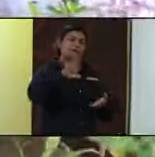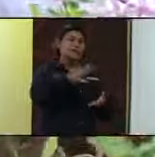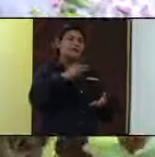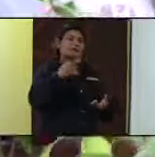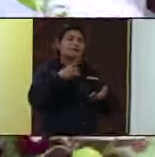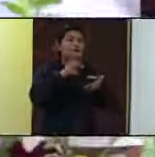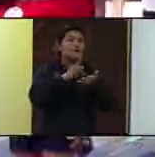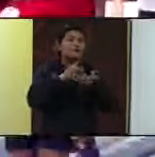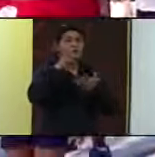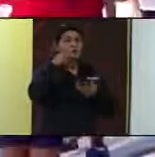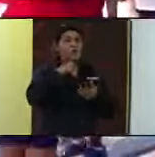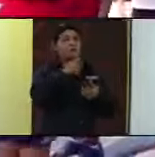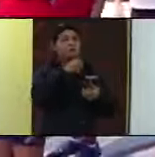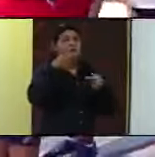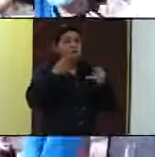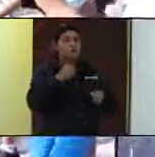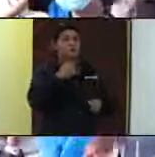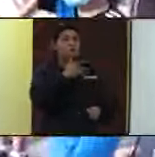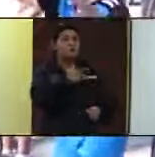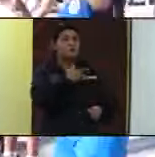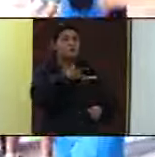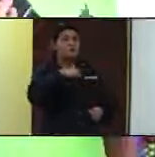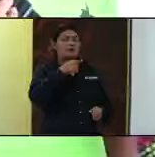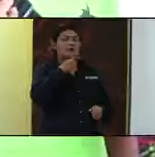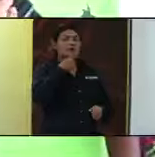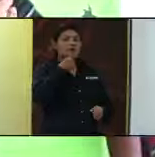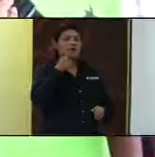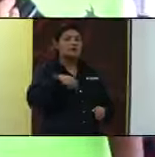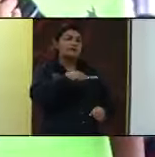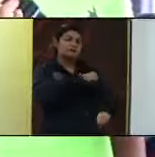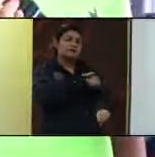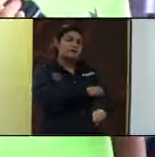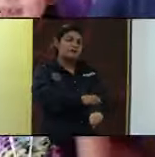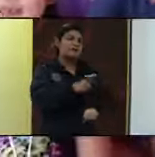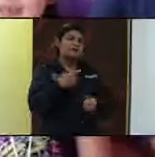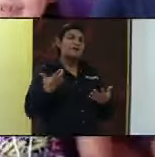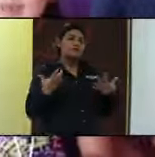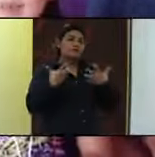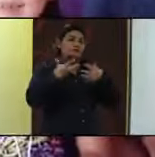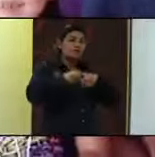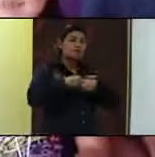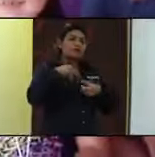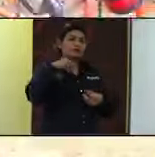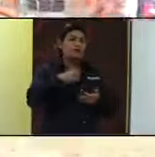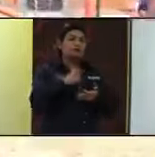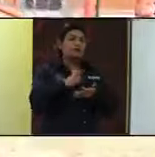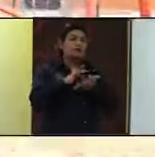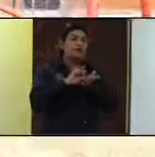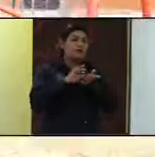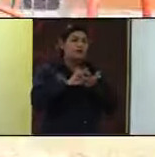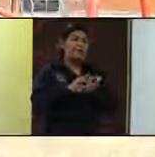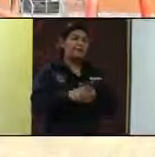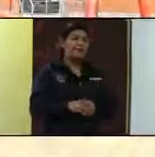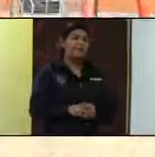patrocinadores por sus compromisos de corazón con la niñez de Altamira, que se han sumado para apoyar este campamento de